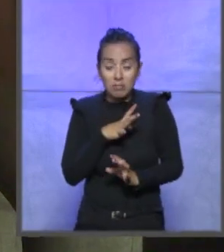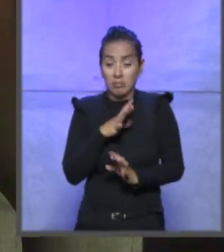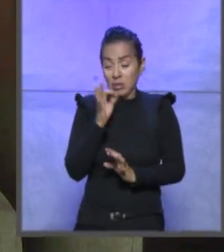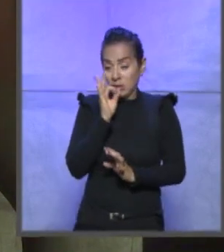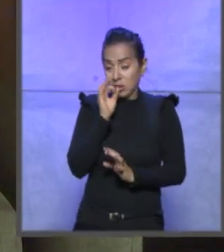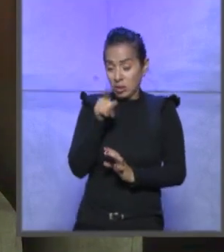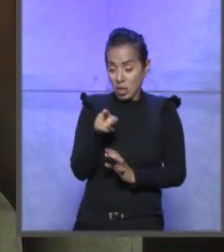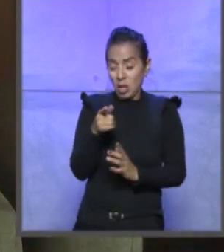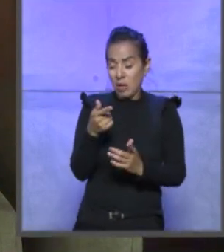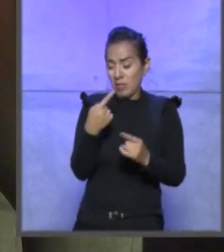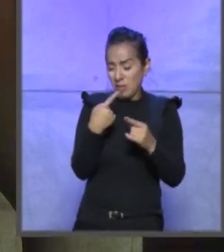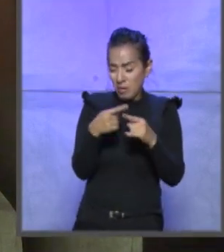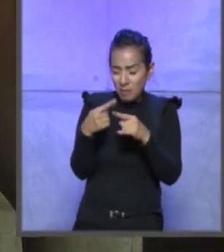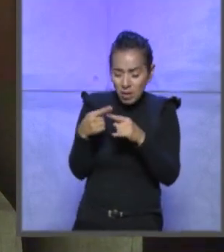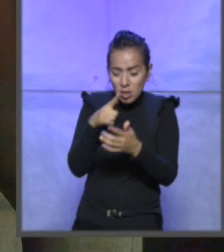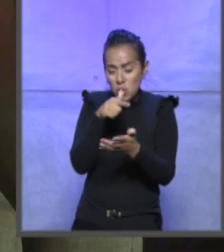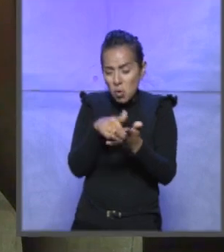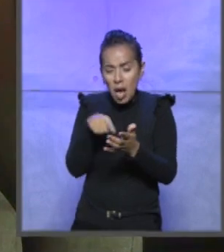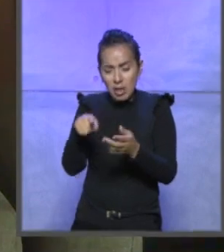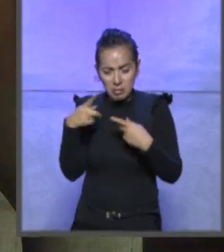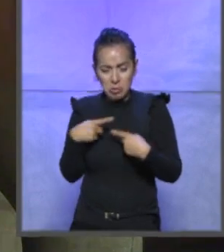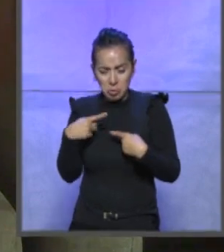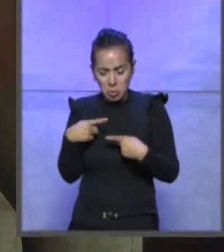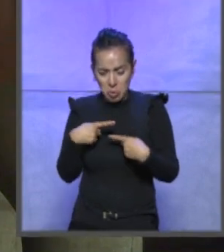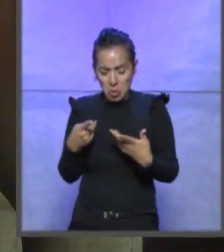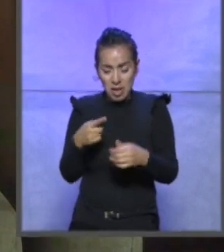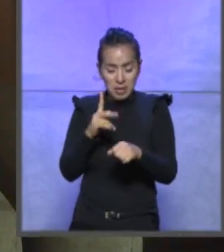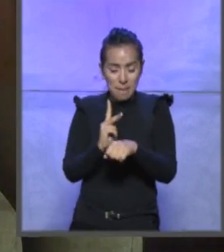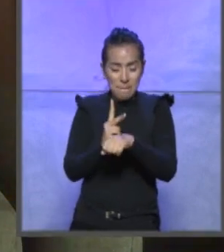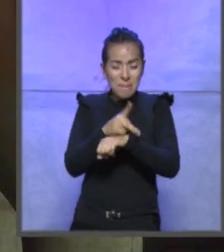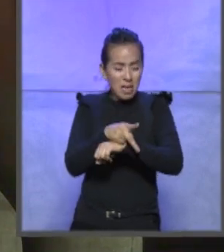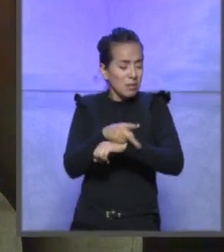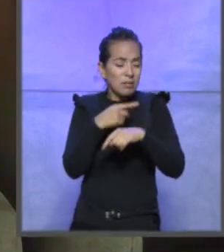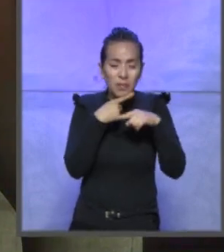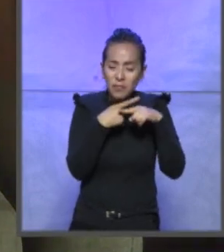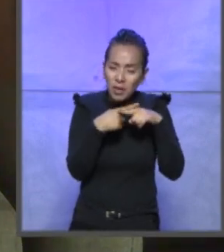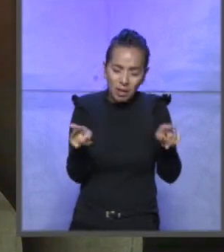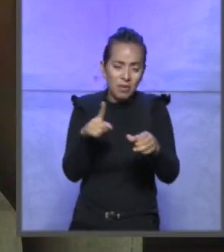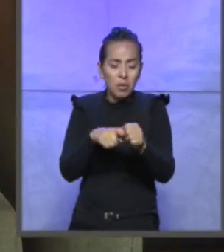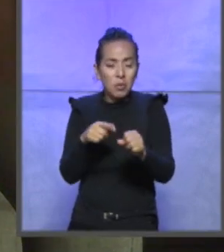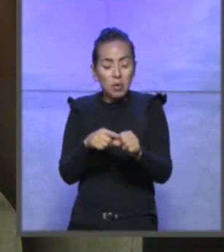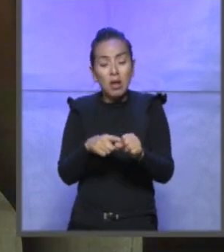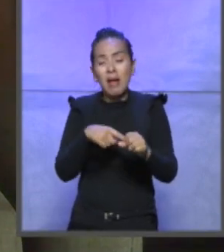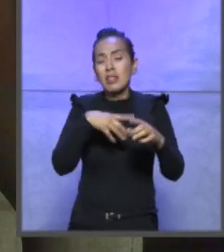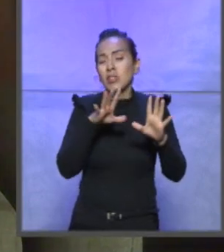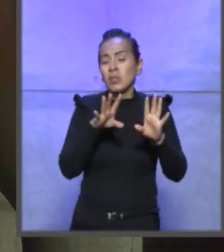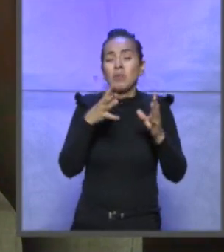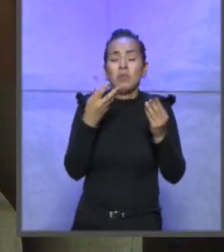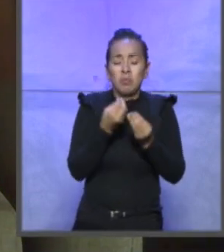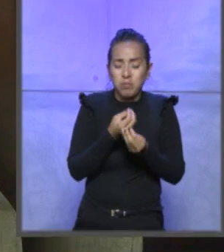encontrar personas de diferentes lugares, de diferentes colores, y es una diversidad enorme. Eso hace,